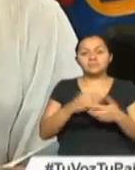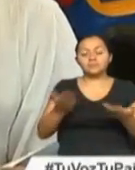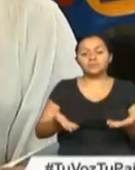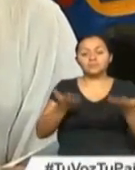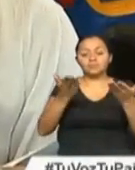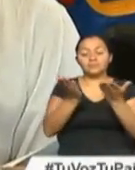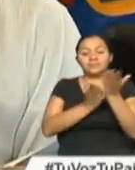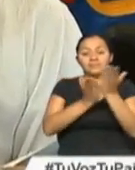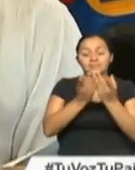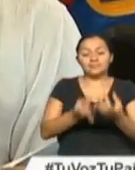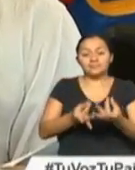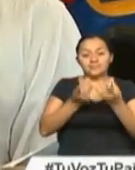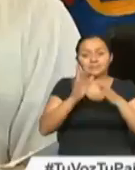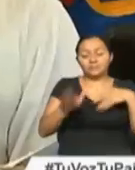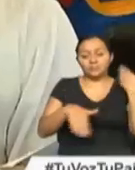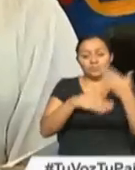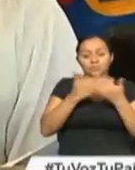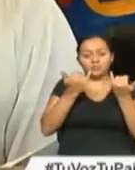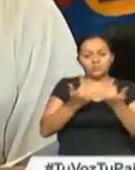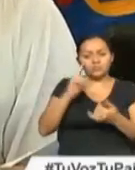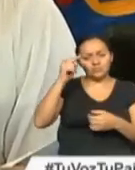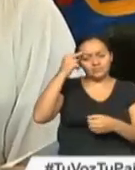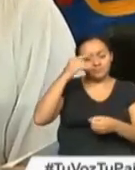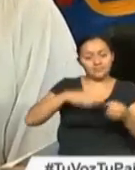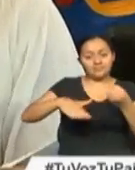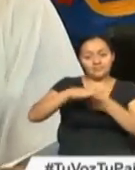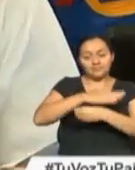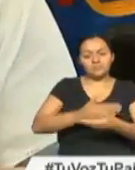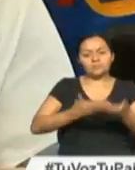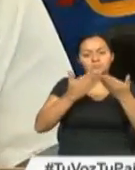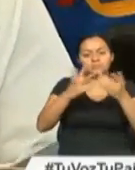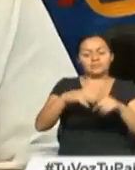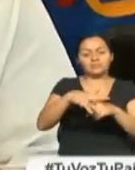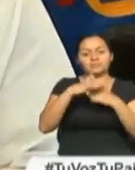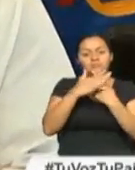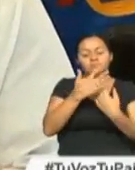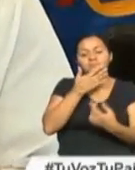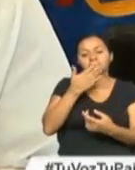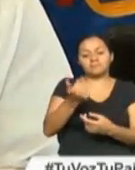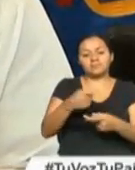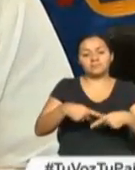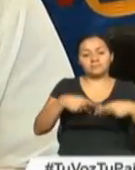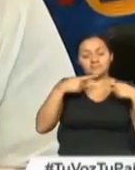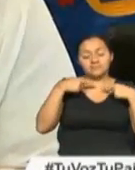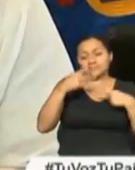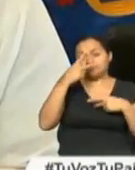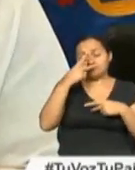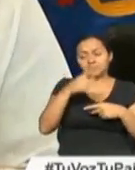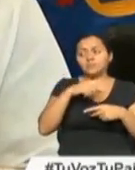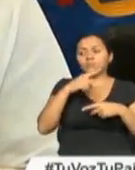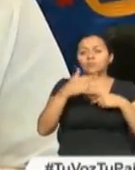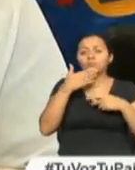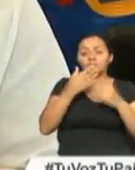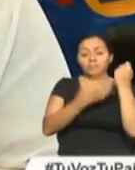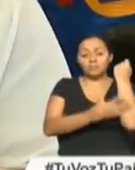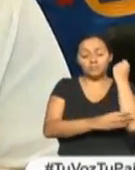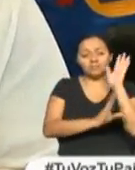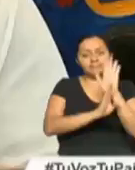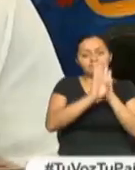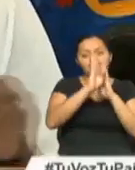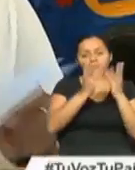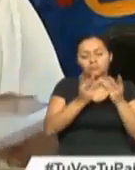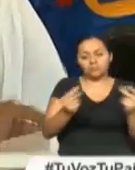servicios de calidad en las zonas de frontera, nuestros gobiernos generan las condiciones para terminar con la pobreza, pero también, por ejemplo,